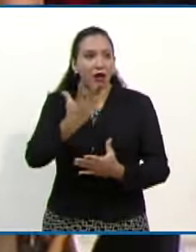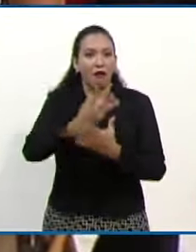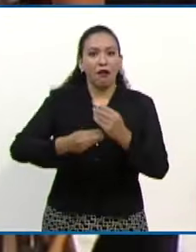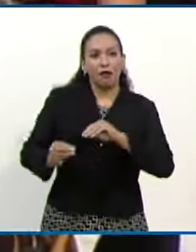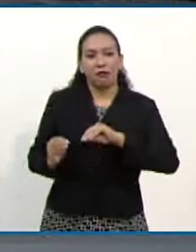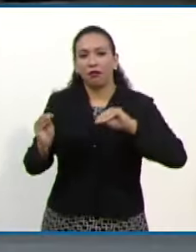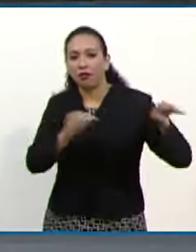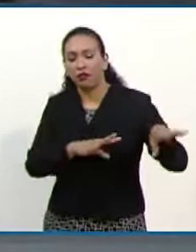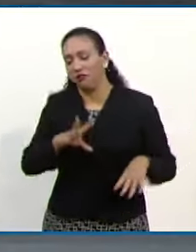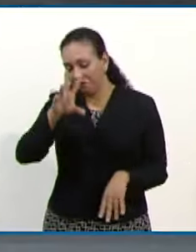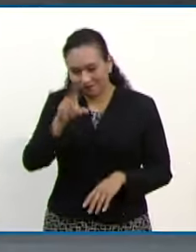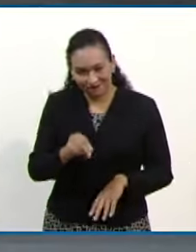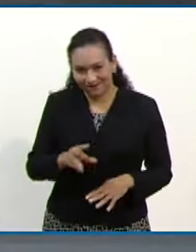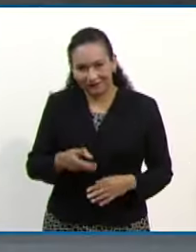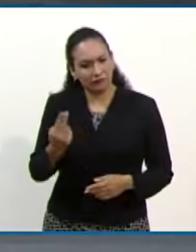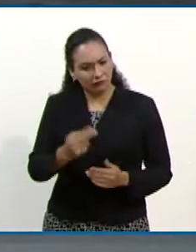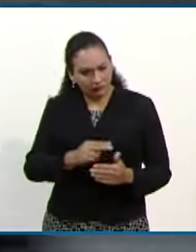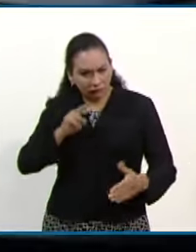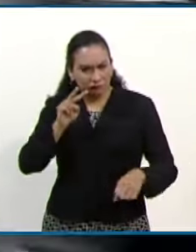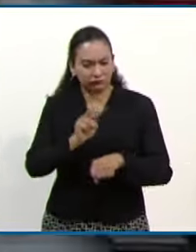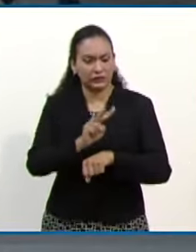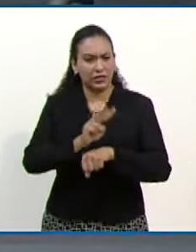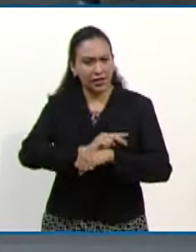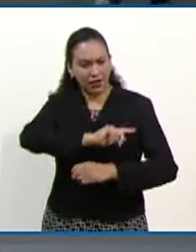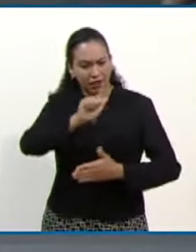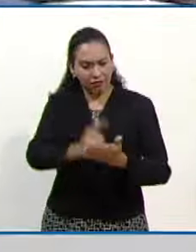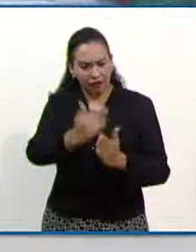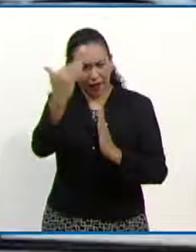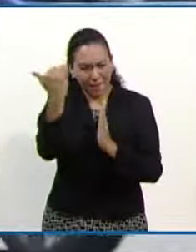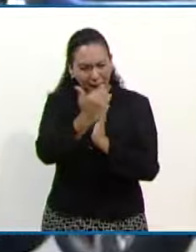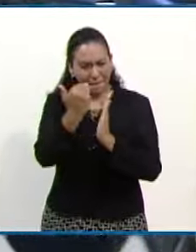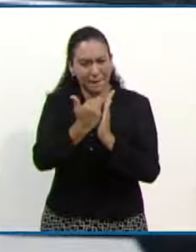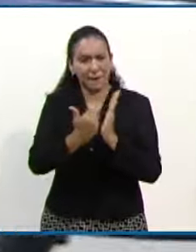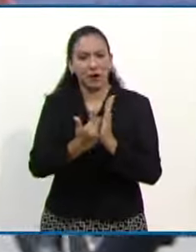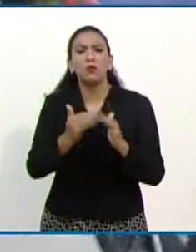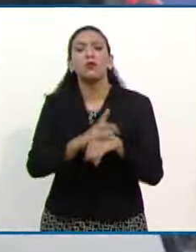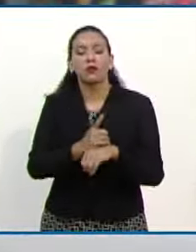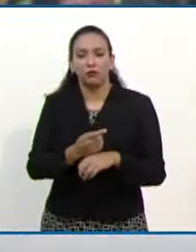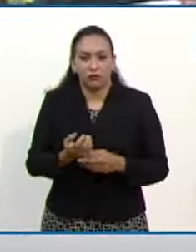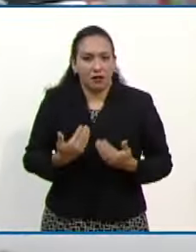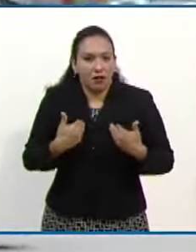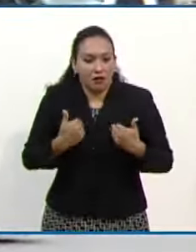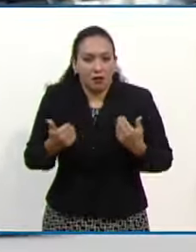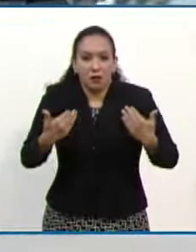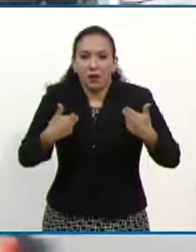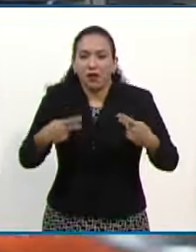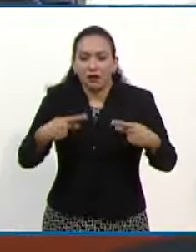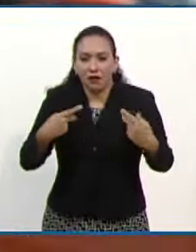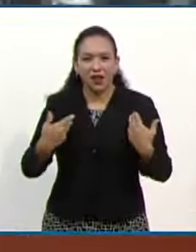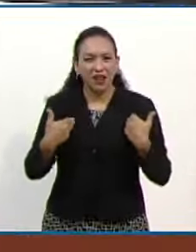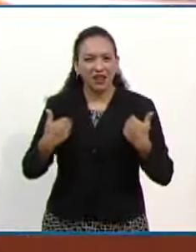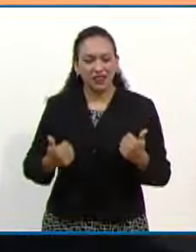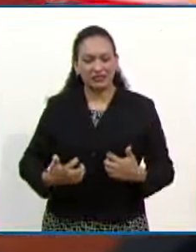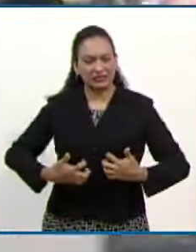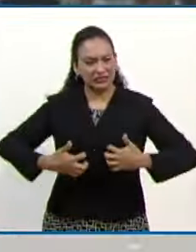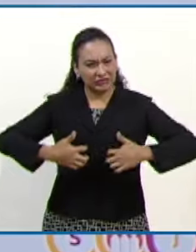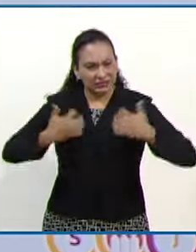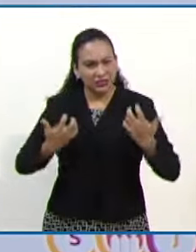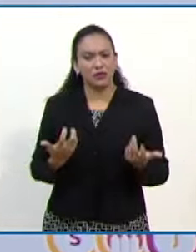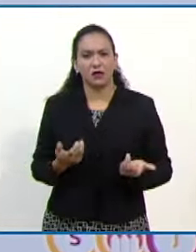que crecen de manera exponencial en una sociedad que está enojada por la impunidad y corrupción. Consideró